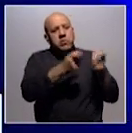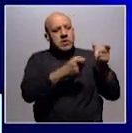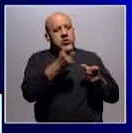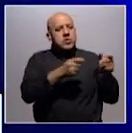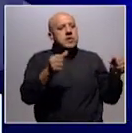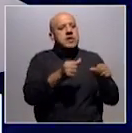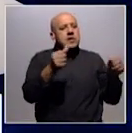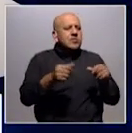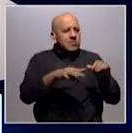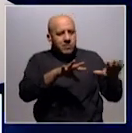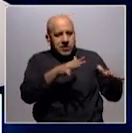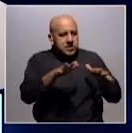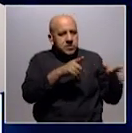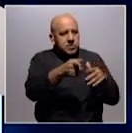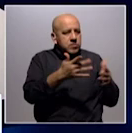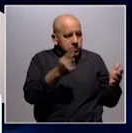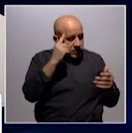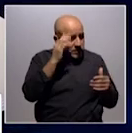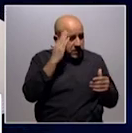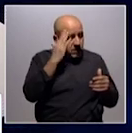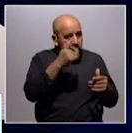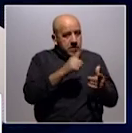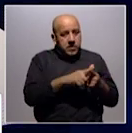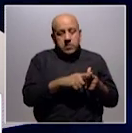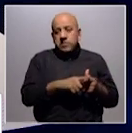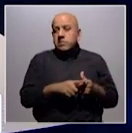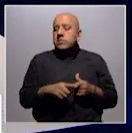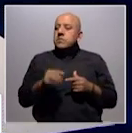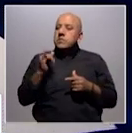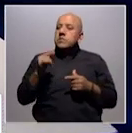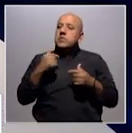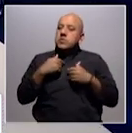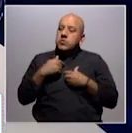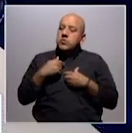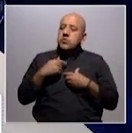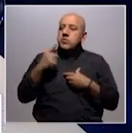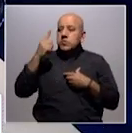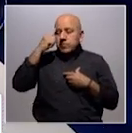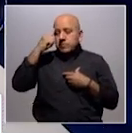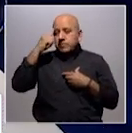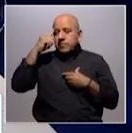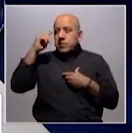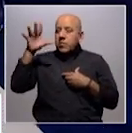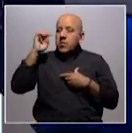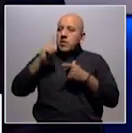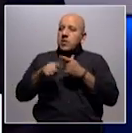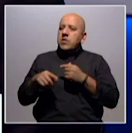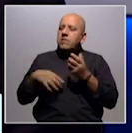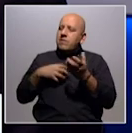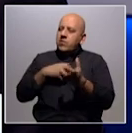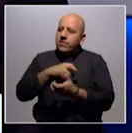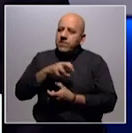hecho algo parecido lo he intentado que esto recuerde ahora bueno yo recuerdo pero claro eso no terminó bien este fue bastante